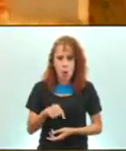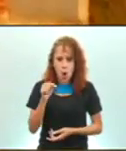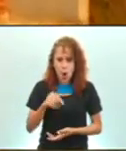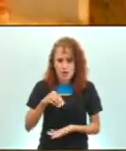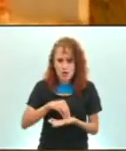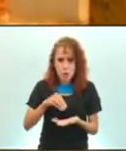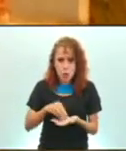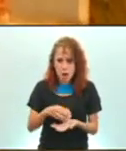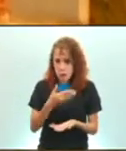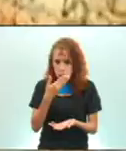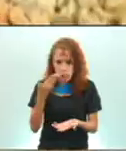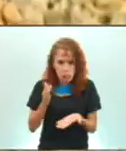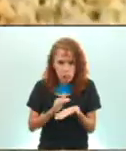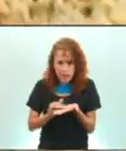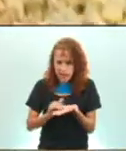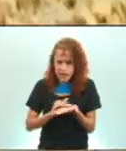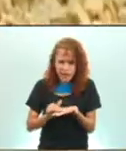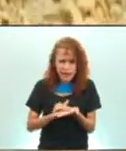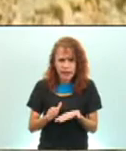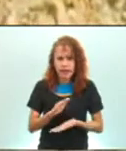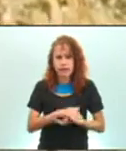Hoy es un sitio fantasma.